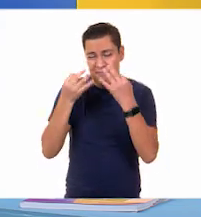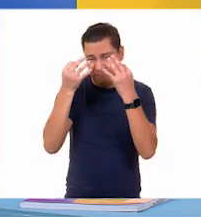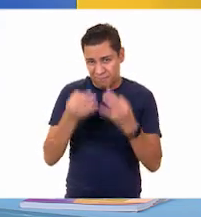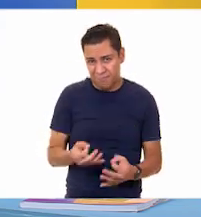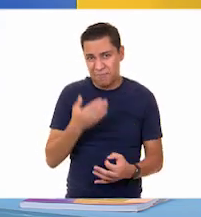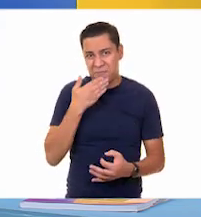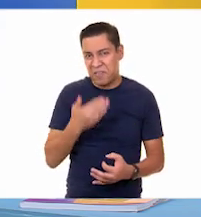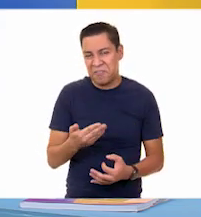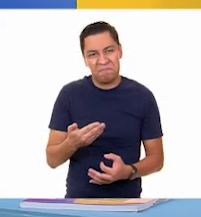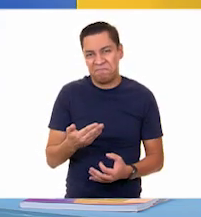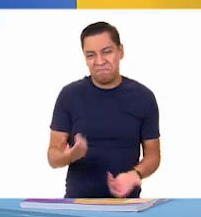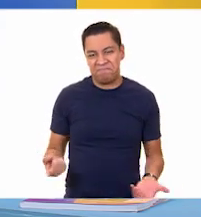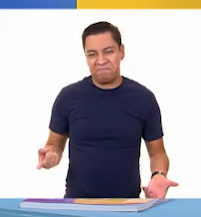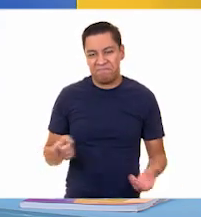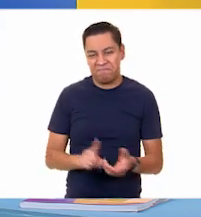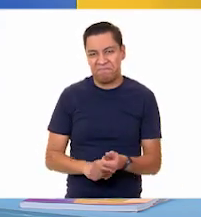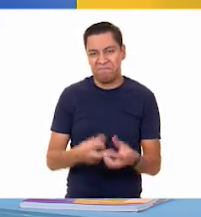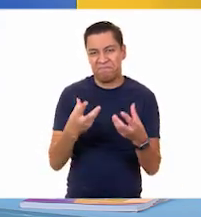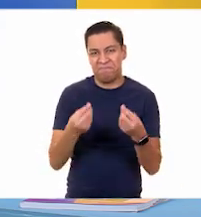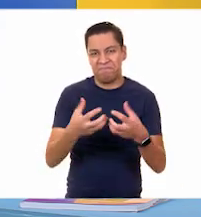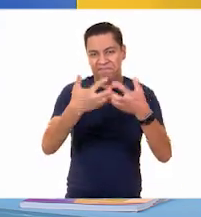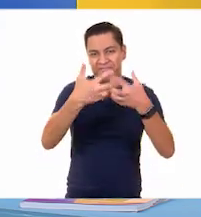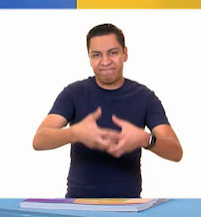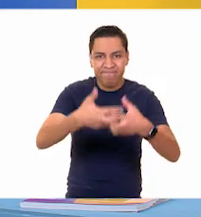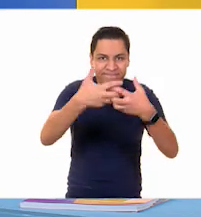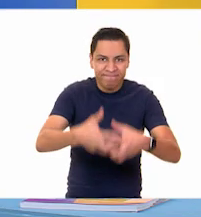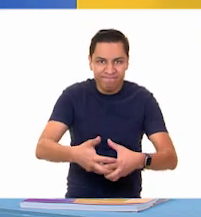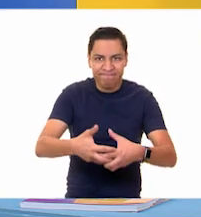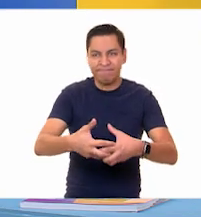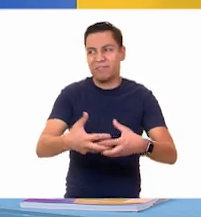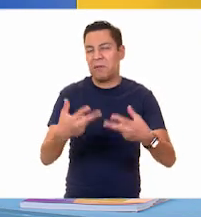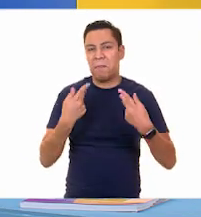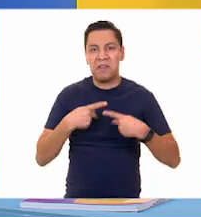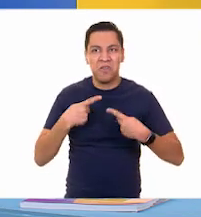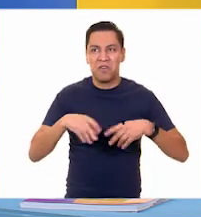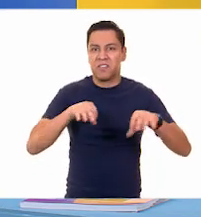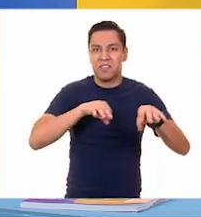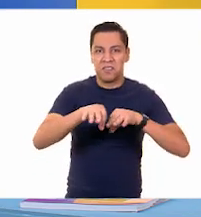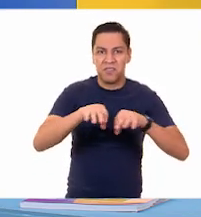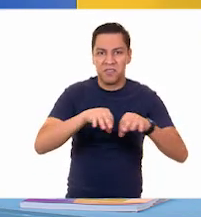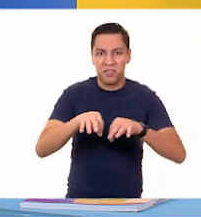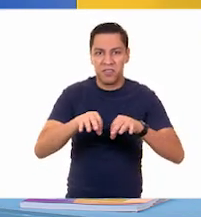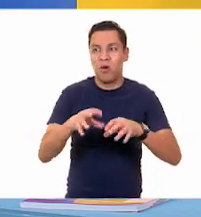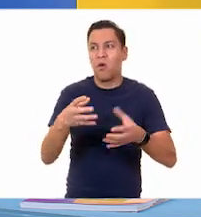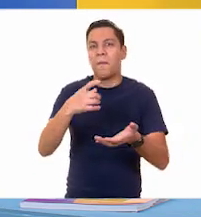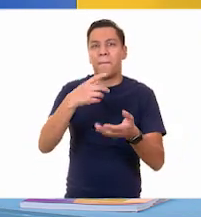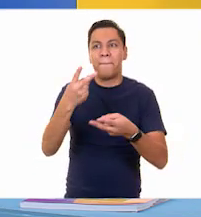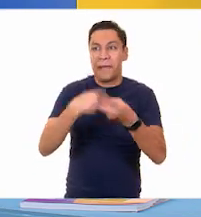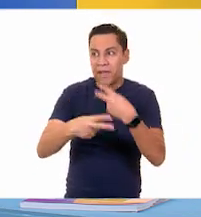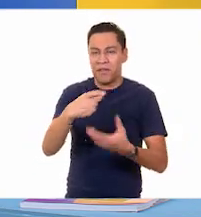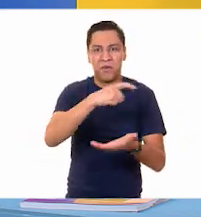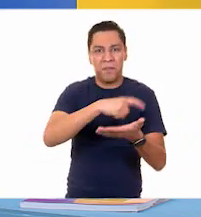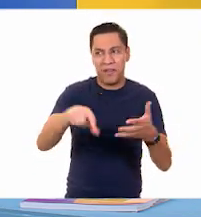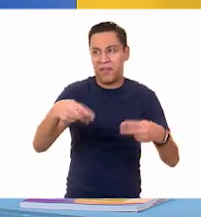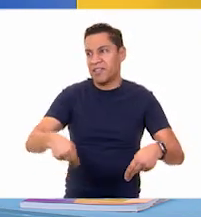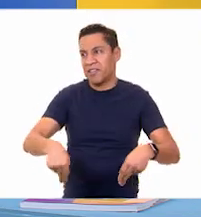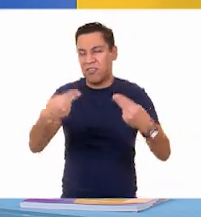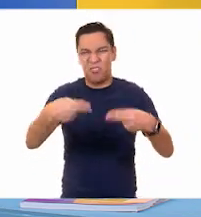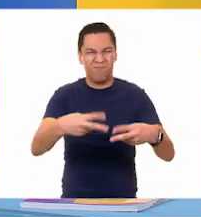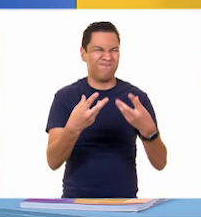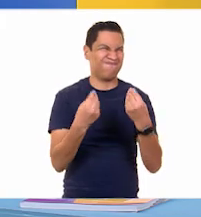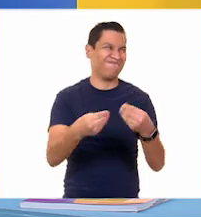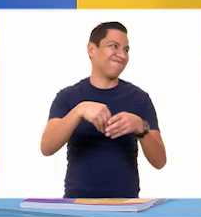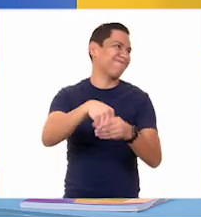actividad industrial. Ahí se concentran las fábricas, los trabajadores y también los consumidores. Por eso, es justo